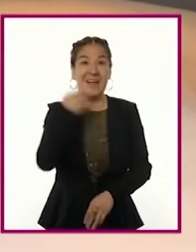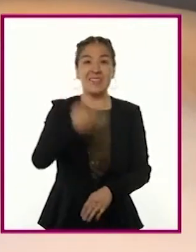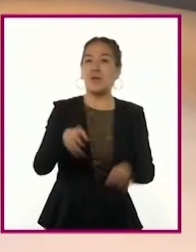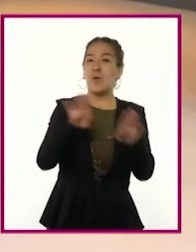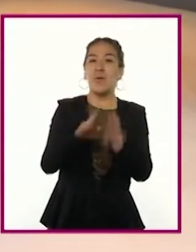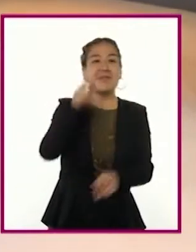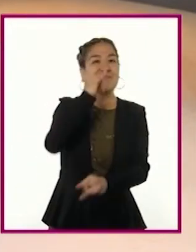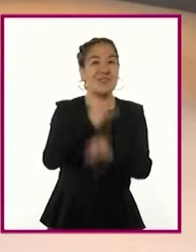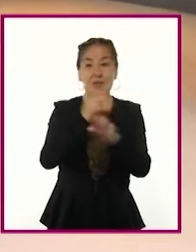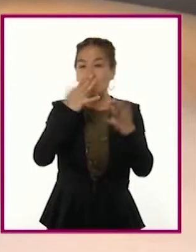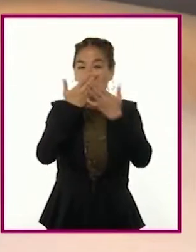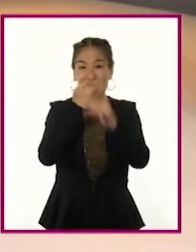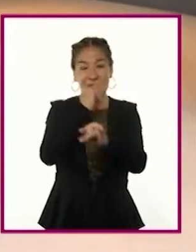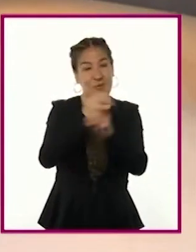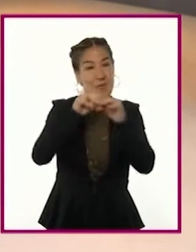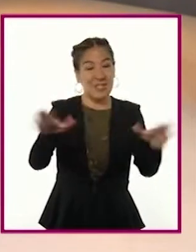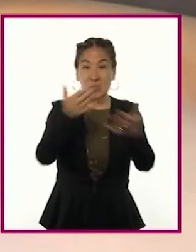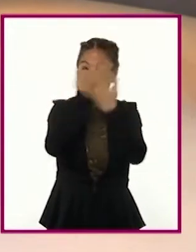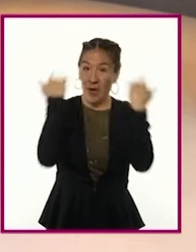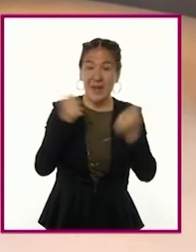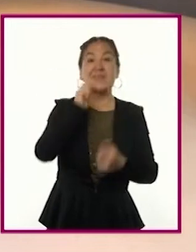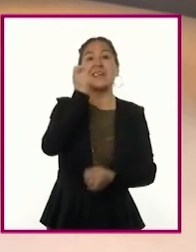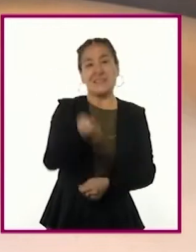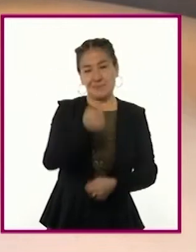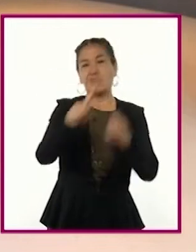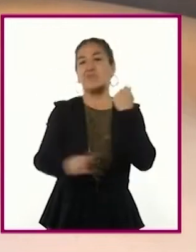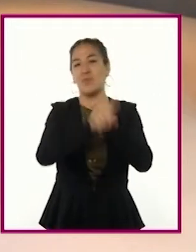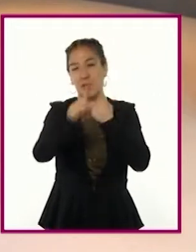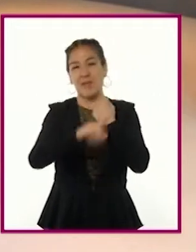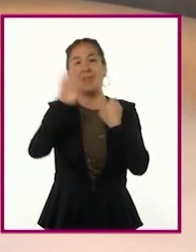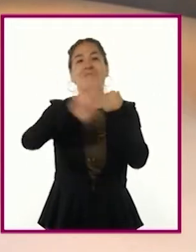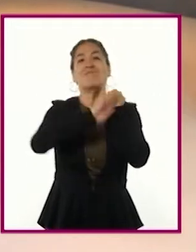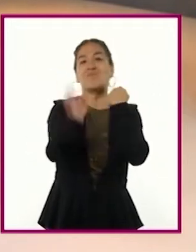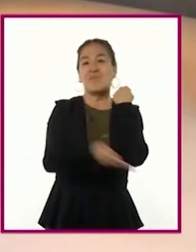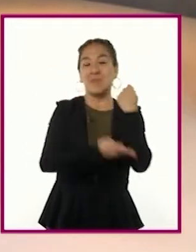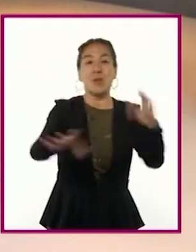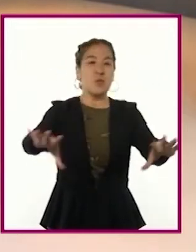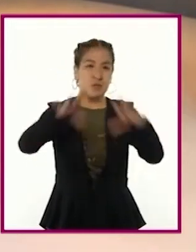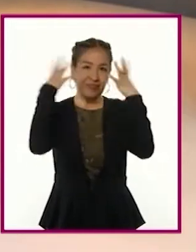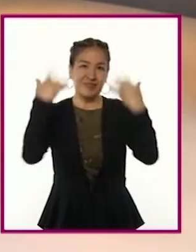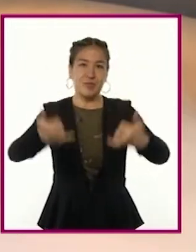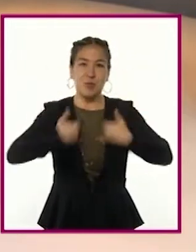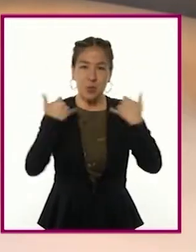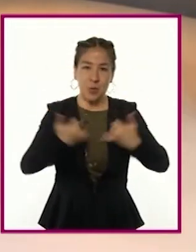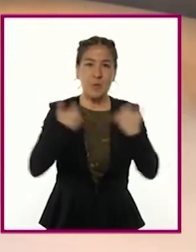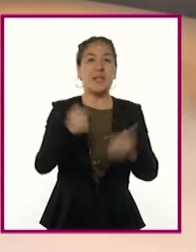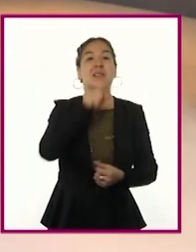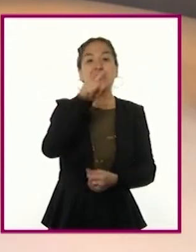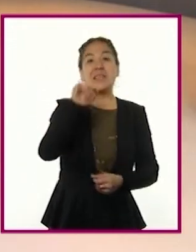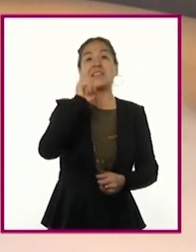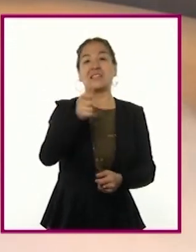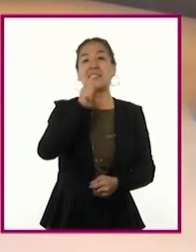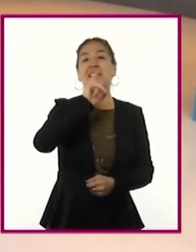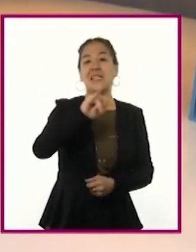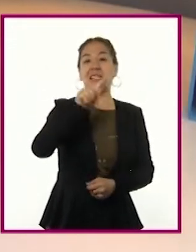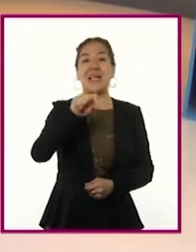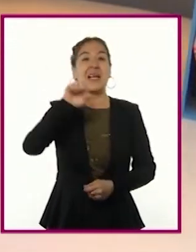riesgo ya que pueden propiciar el embarazo adolescente, así como las infecciones de transmisión sexual o